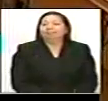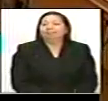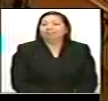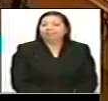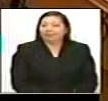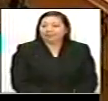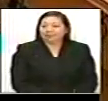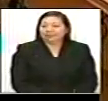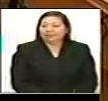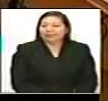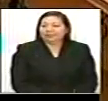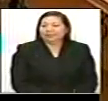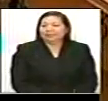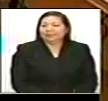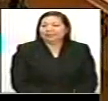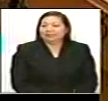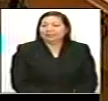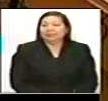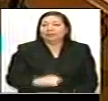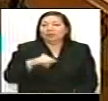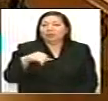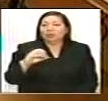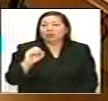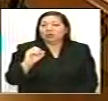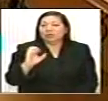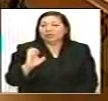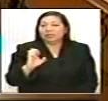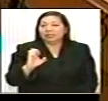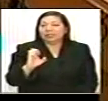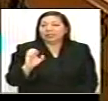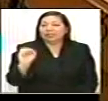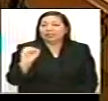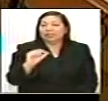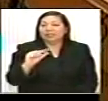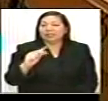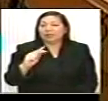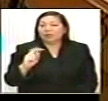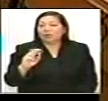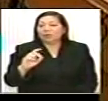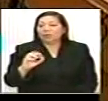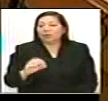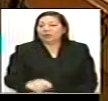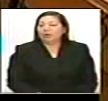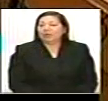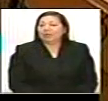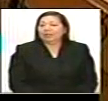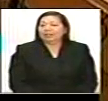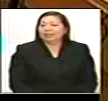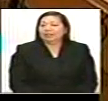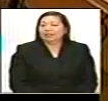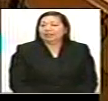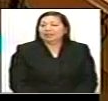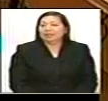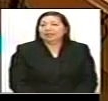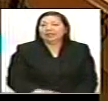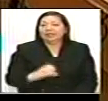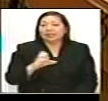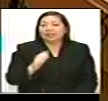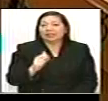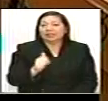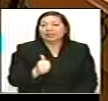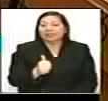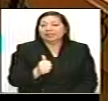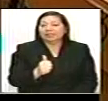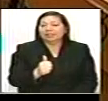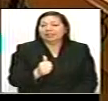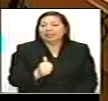participación del señor José II Juan Silva Cotrina, el señor César Raúl